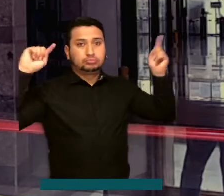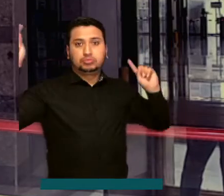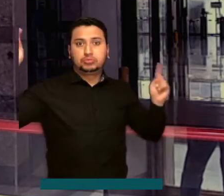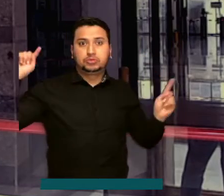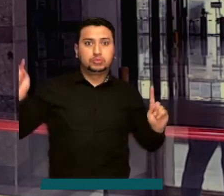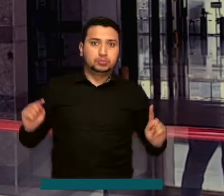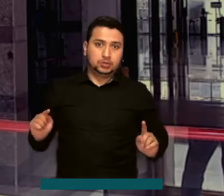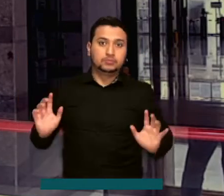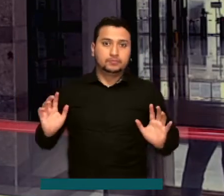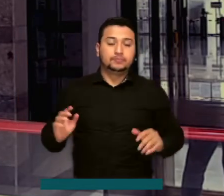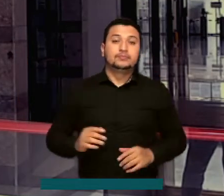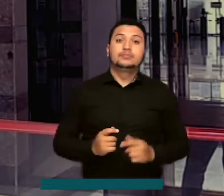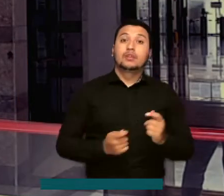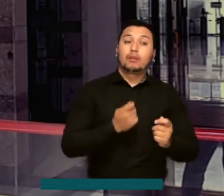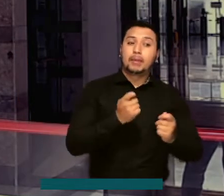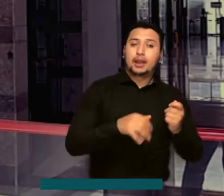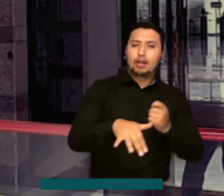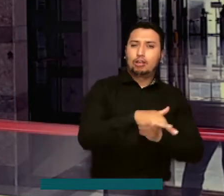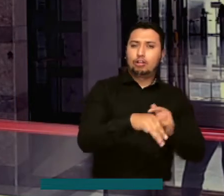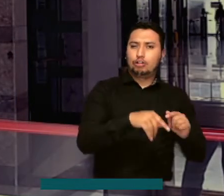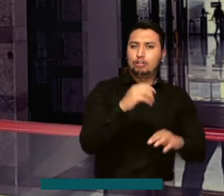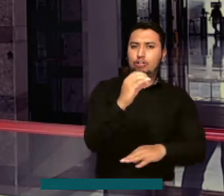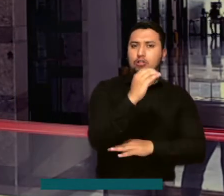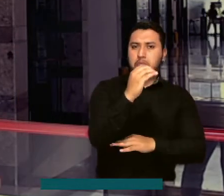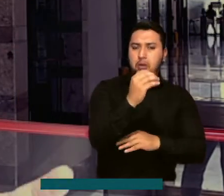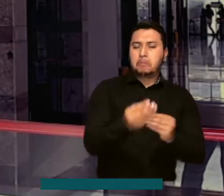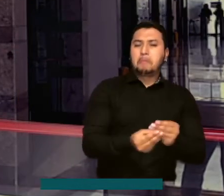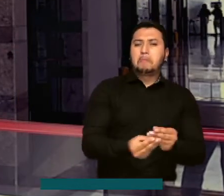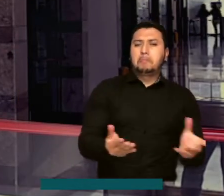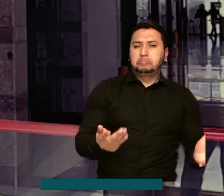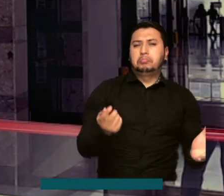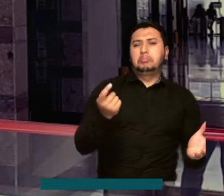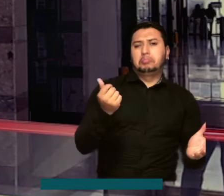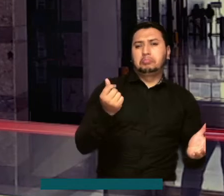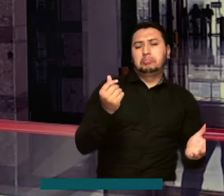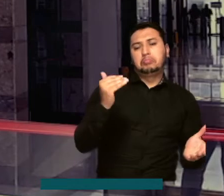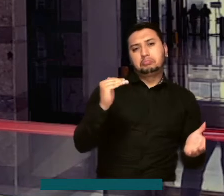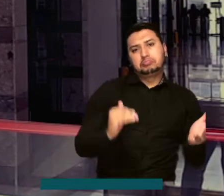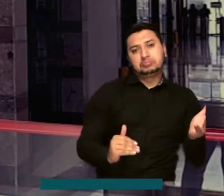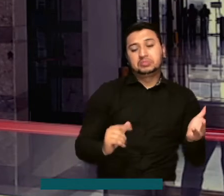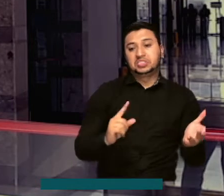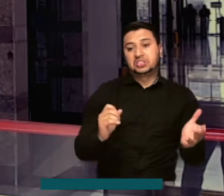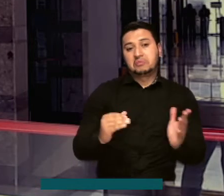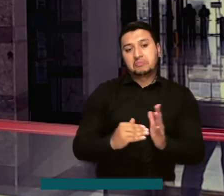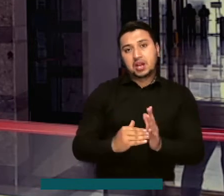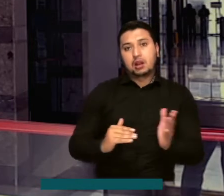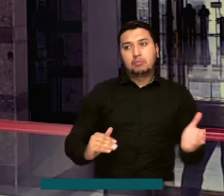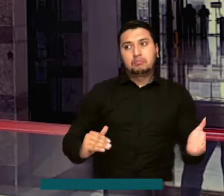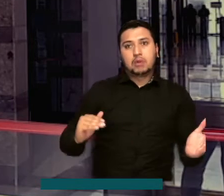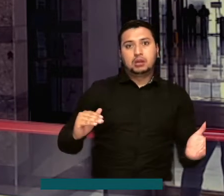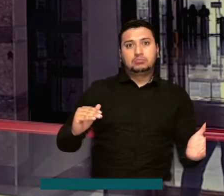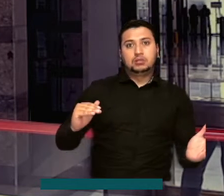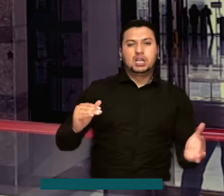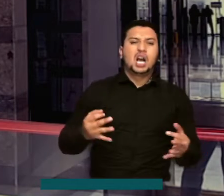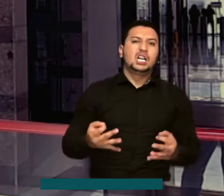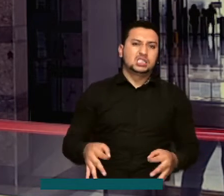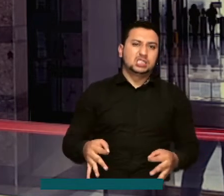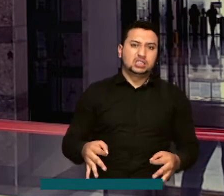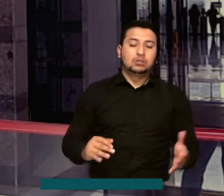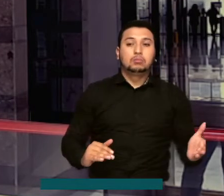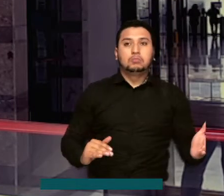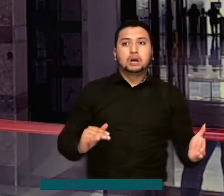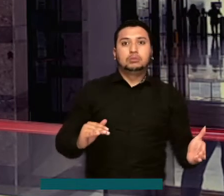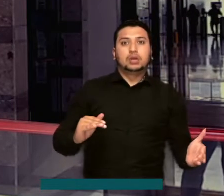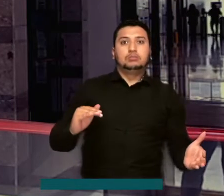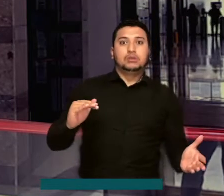con otros dispositivos. En el mercado colombiano hay una oferta variada, con precios que comienzan en algo más de 100 mil pesos por modelos